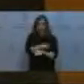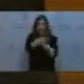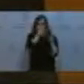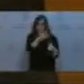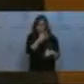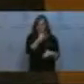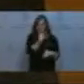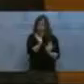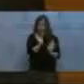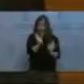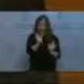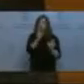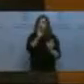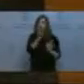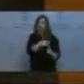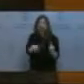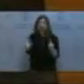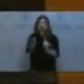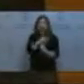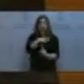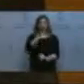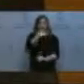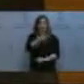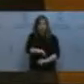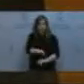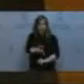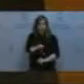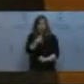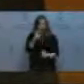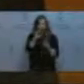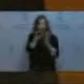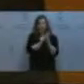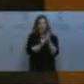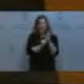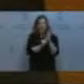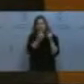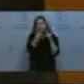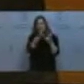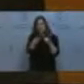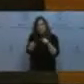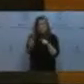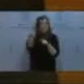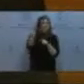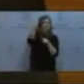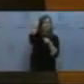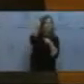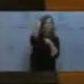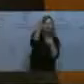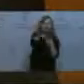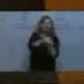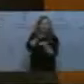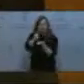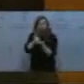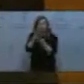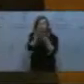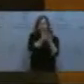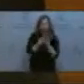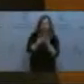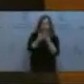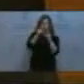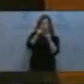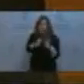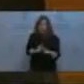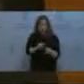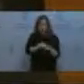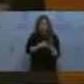pero para conseguirlos, como digo, rellenan de inventos, de estudios, de investigaciones, de nuevas técnicas,